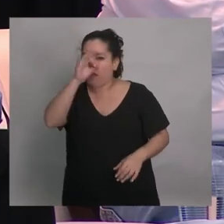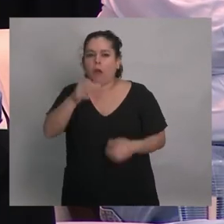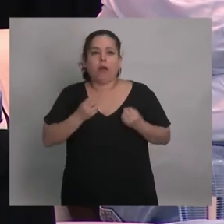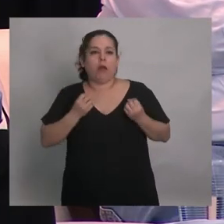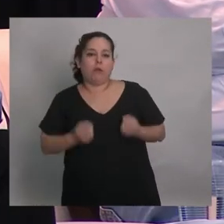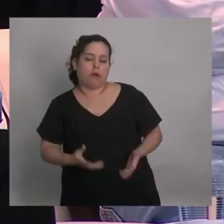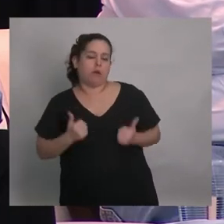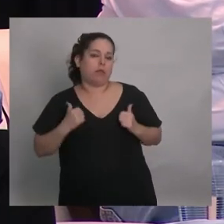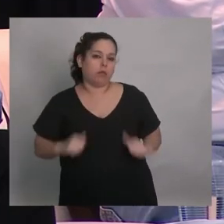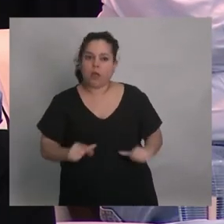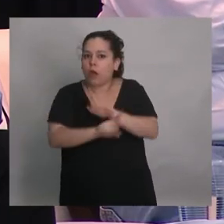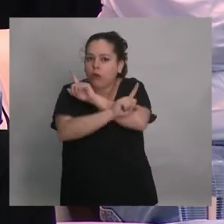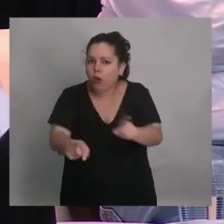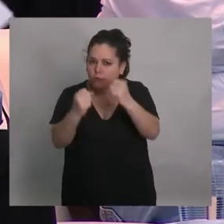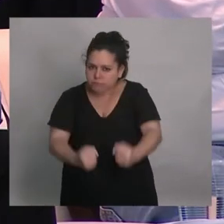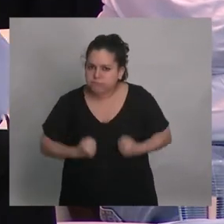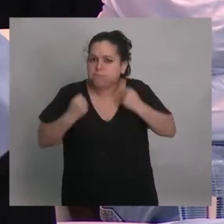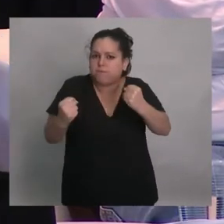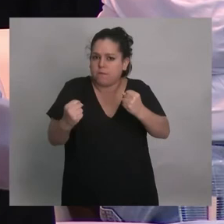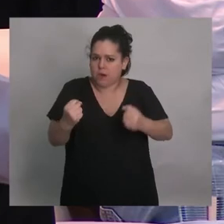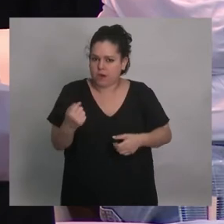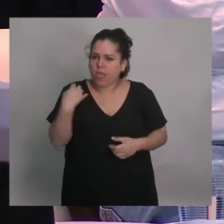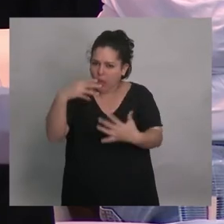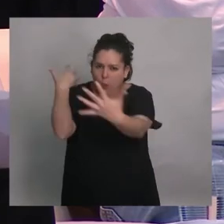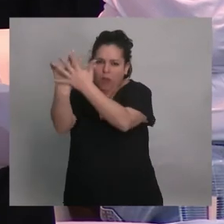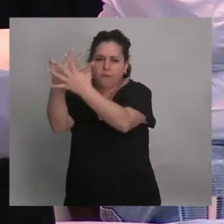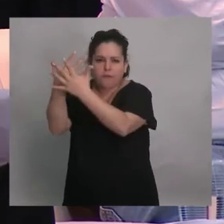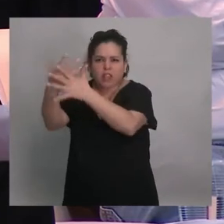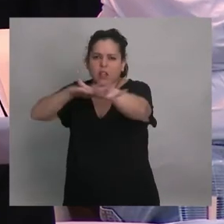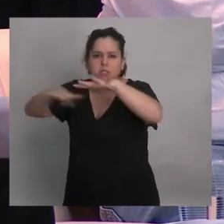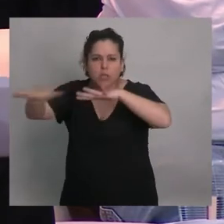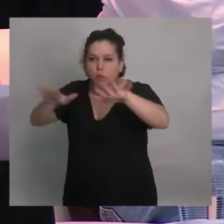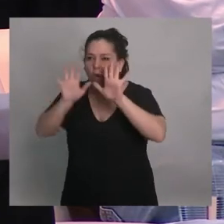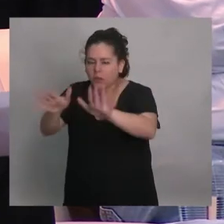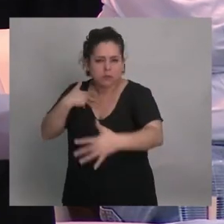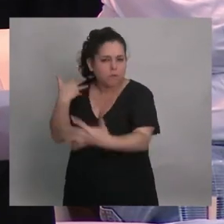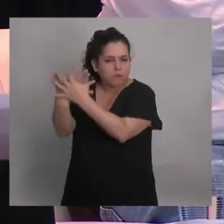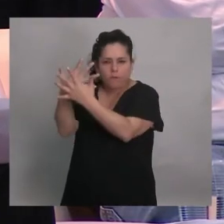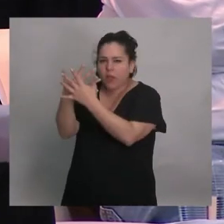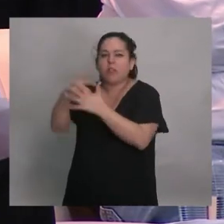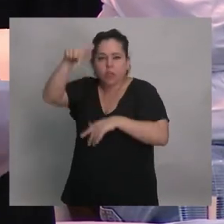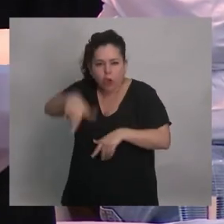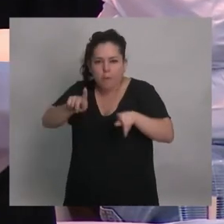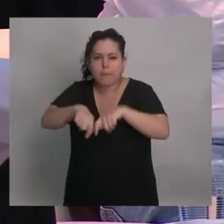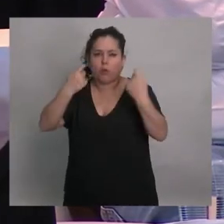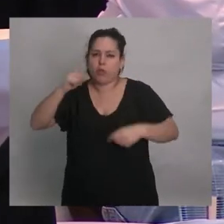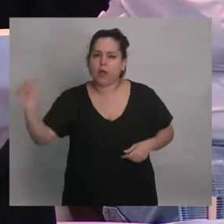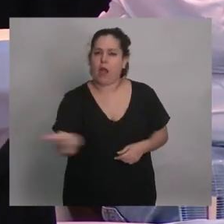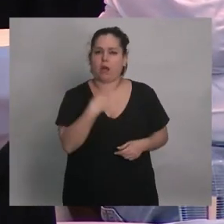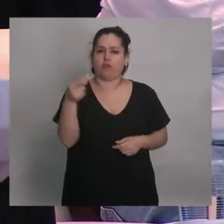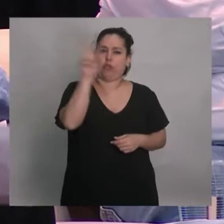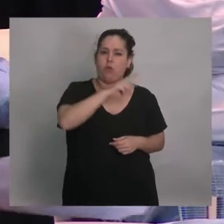brazos para hacer frente a esta situación que hoy nos afecta a todos y